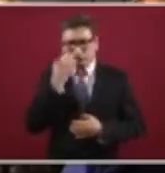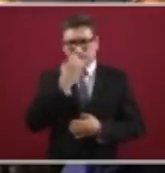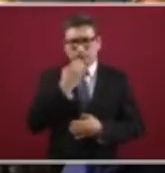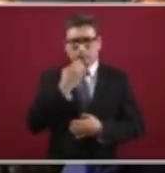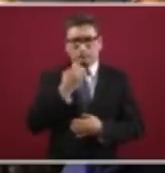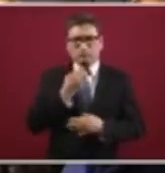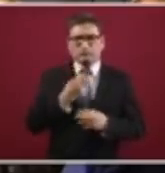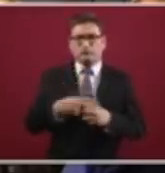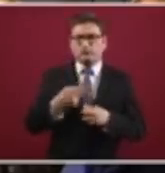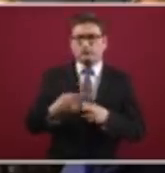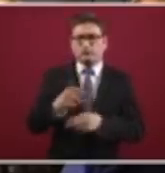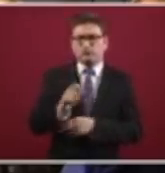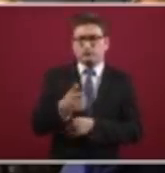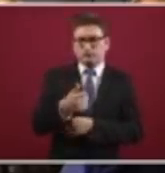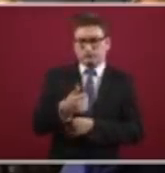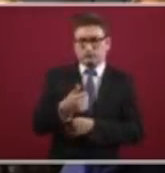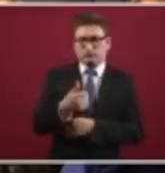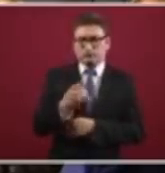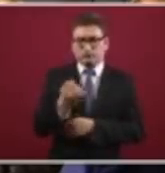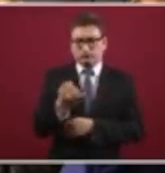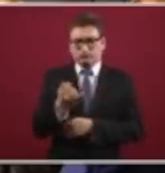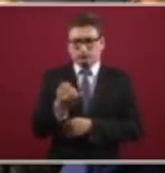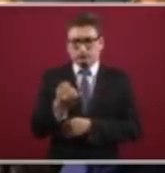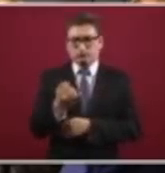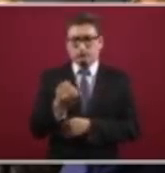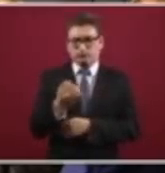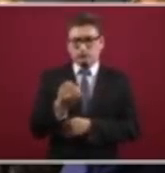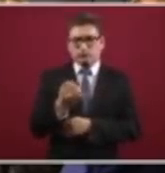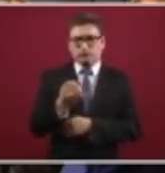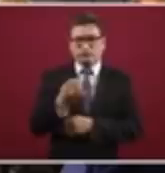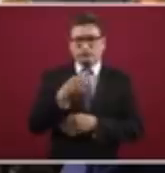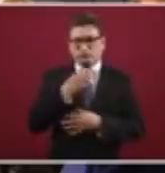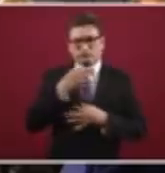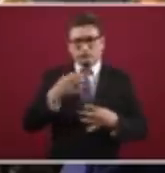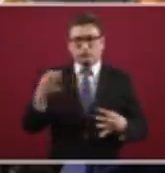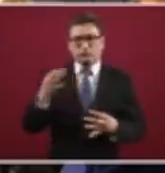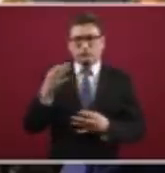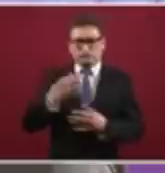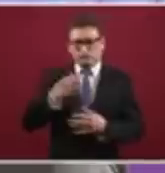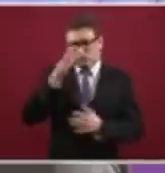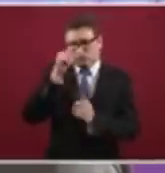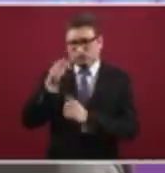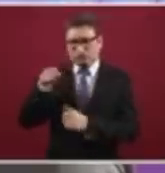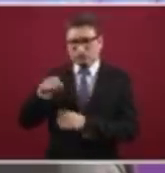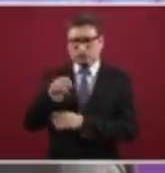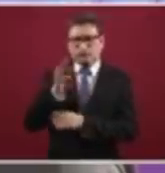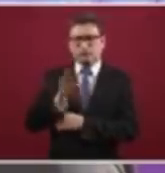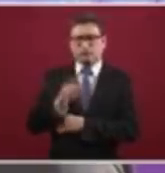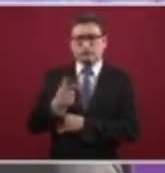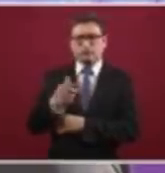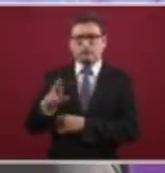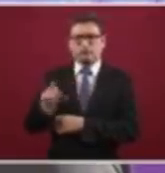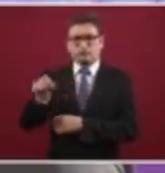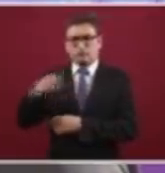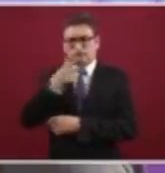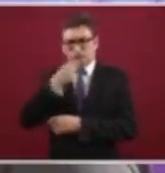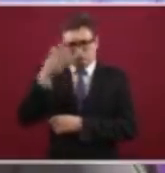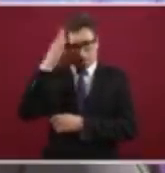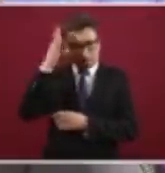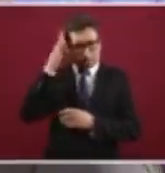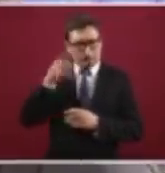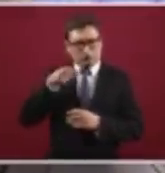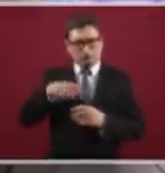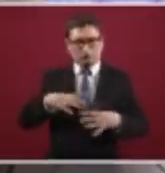hasta el 10 y del 26 de junio cuando se emite el acuerdo por parte del fiscal general para crear esta unidad especial de